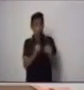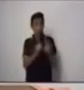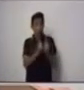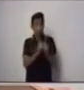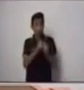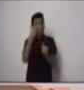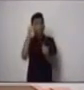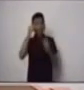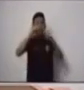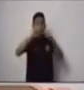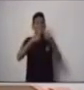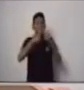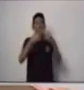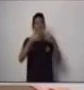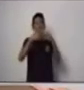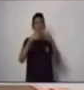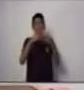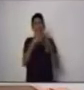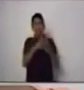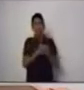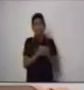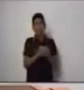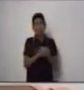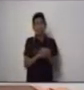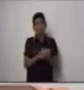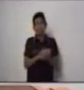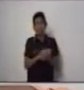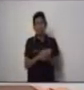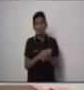ustedes en casa y yo acá en la televisión.